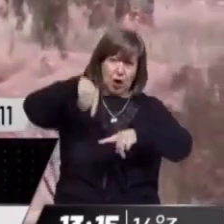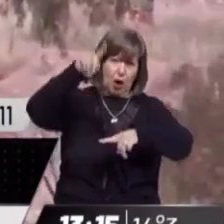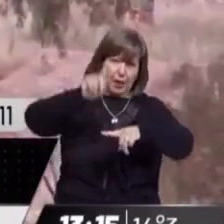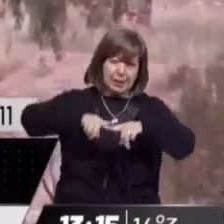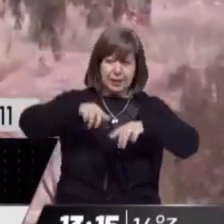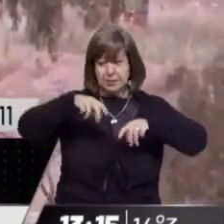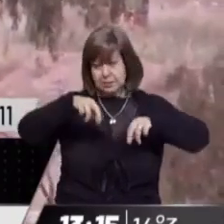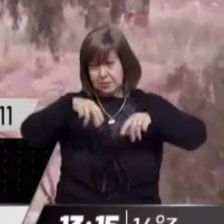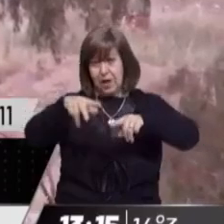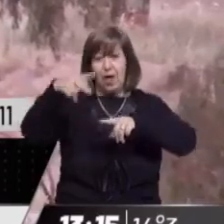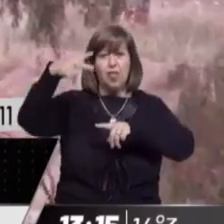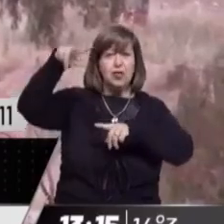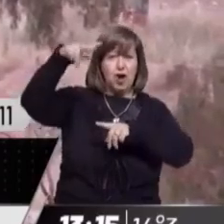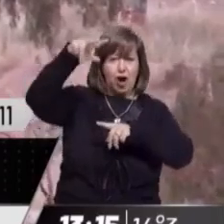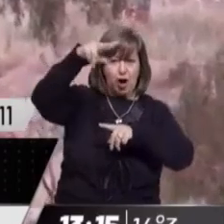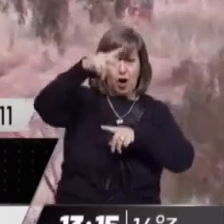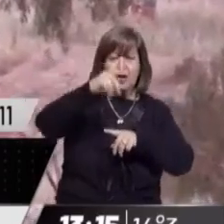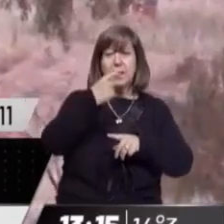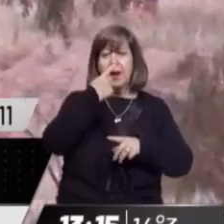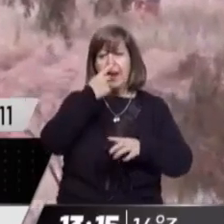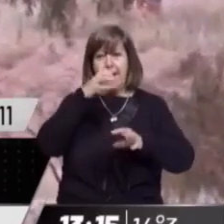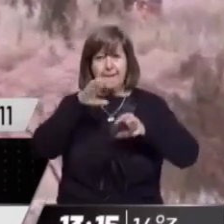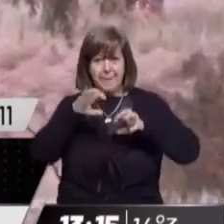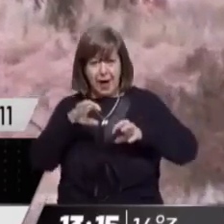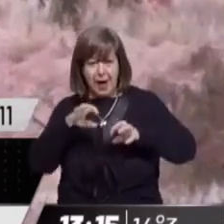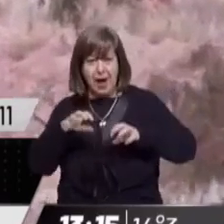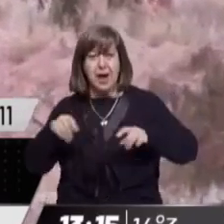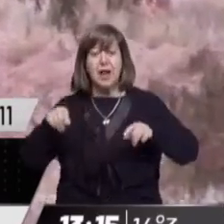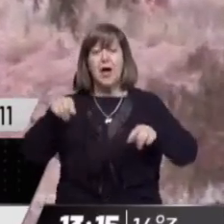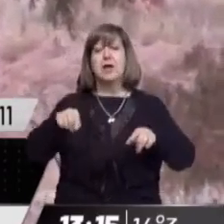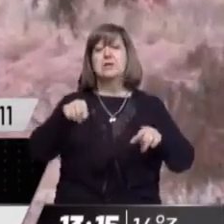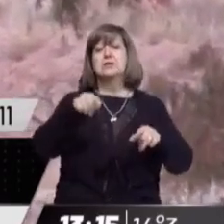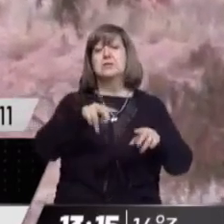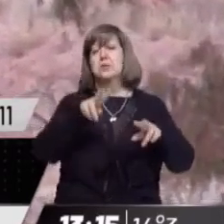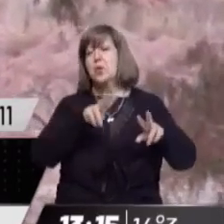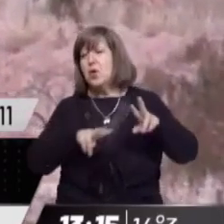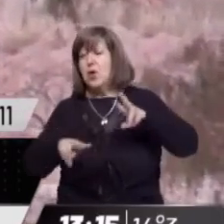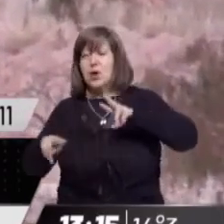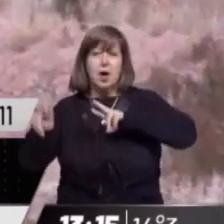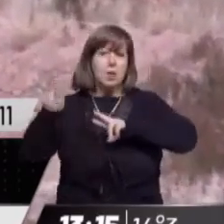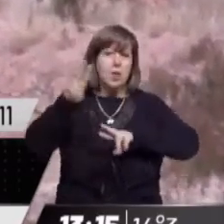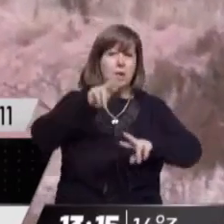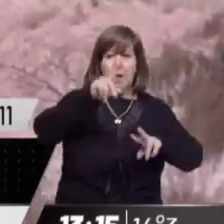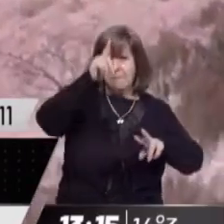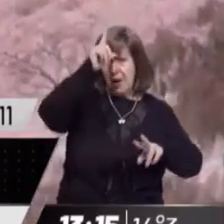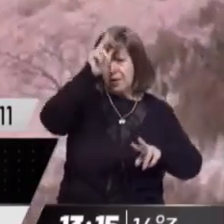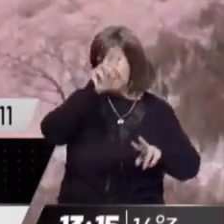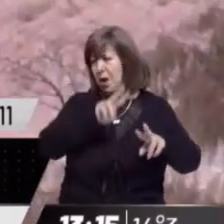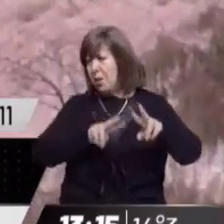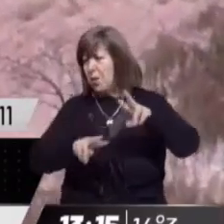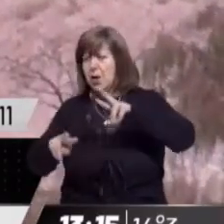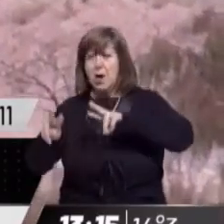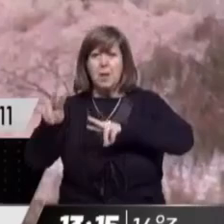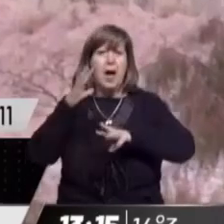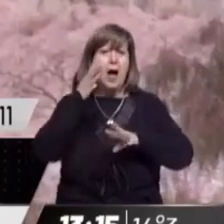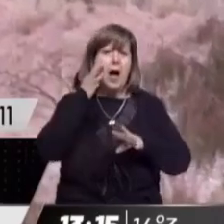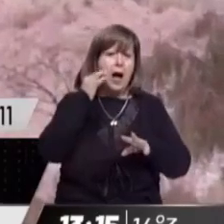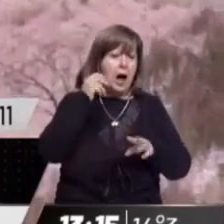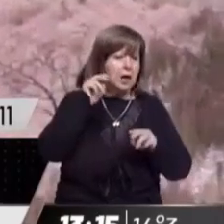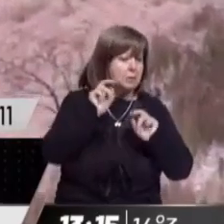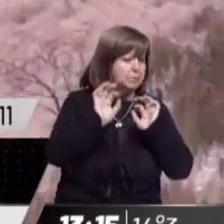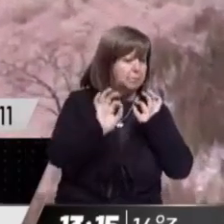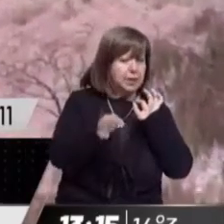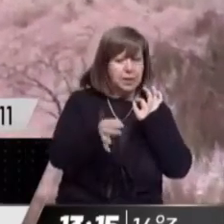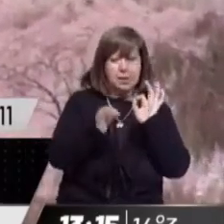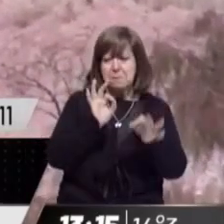drones la policía de Canes que estaba encargándose de eh Buscar en esta zona alguna presencia algún elemento que puede hacer